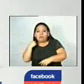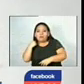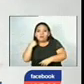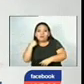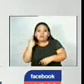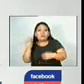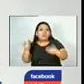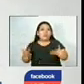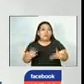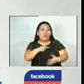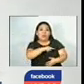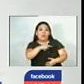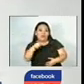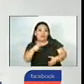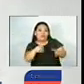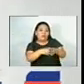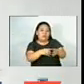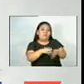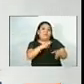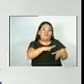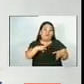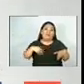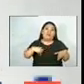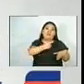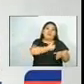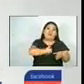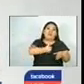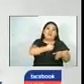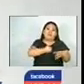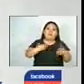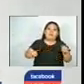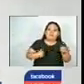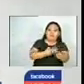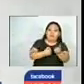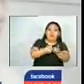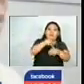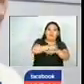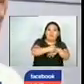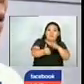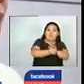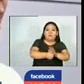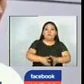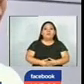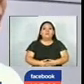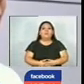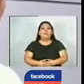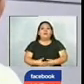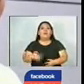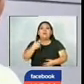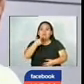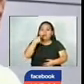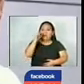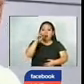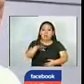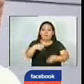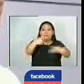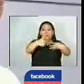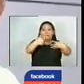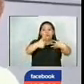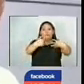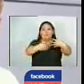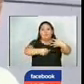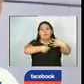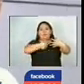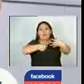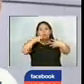acompañado a las familias de estas víctimas para que esta Asamblea Legislativa les escuche. Hemos señalado que el régimen de